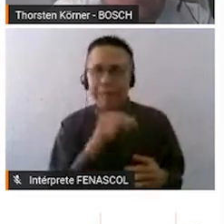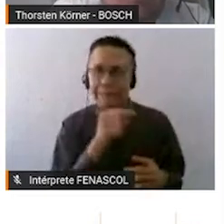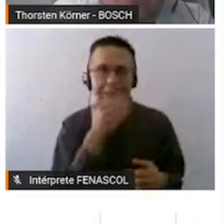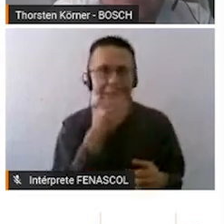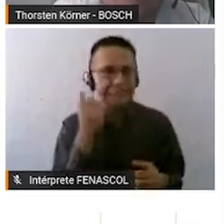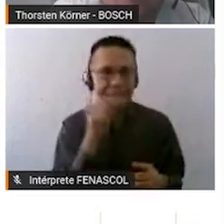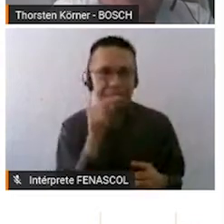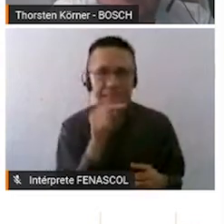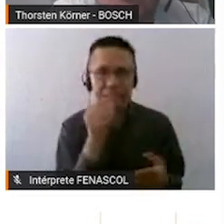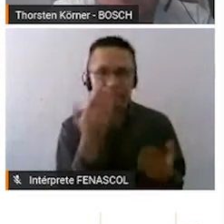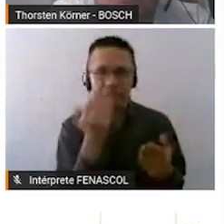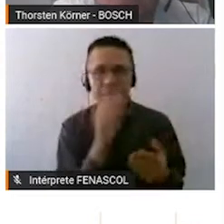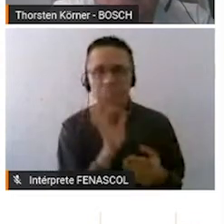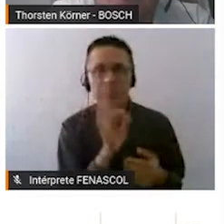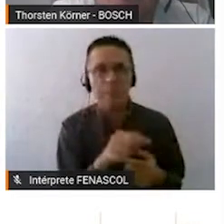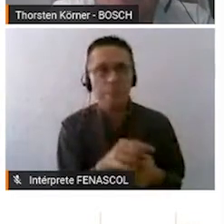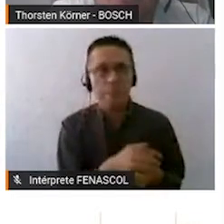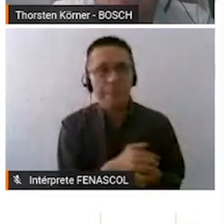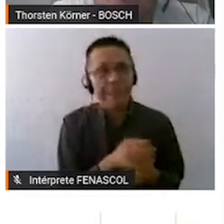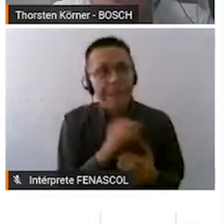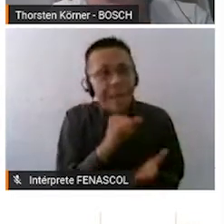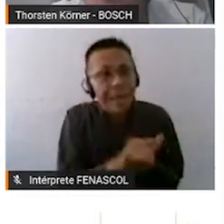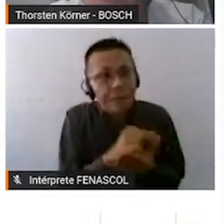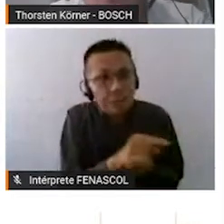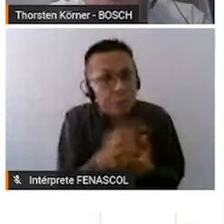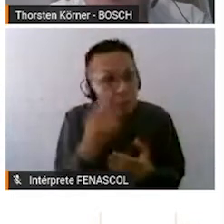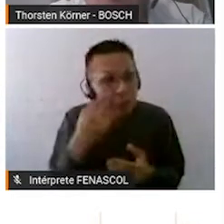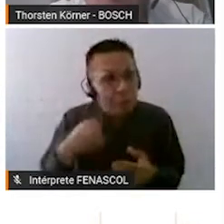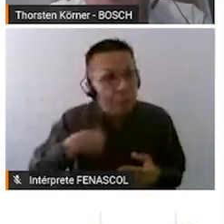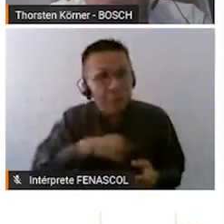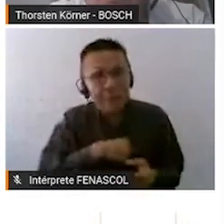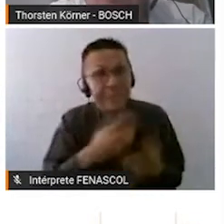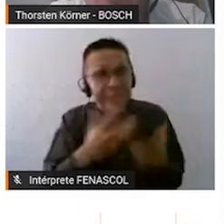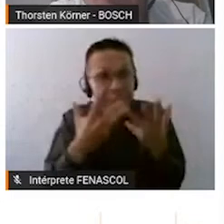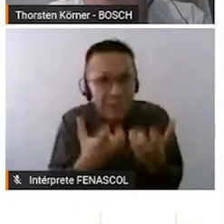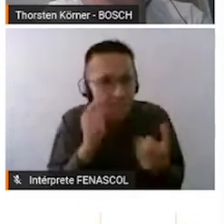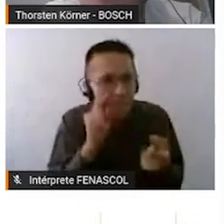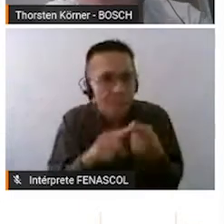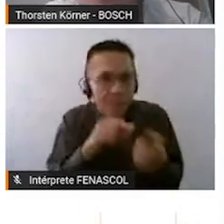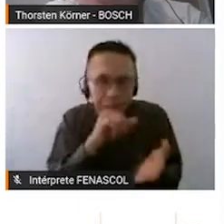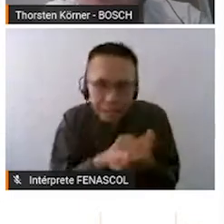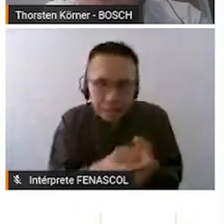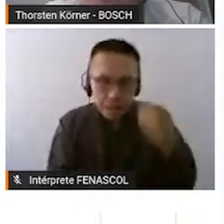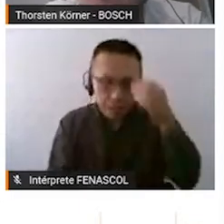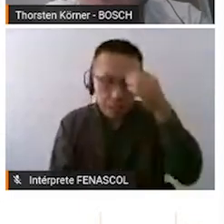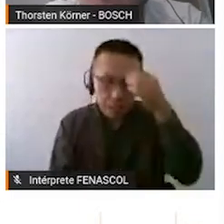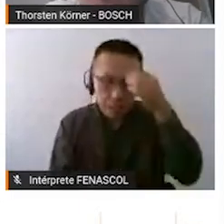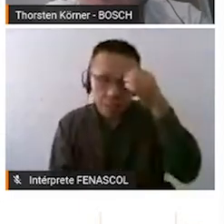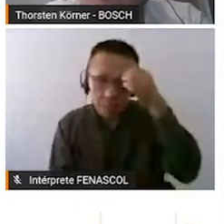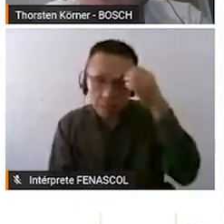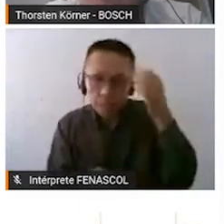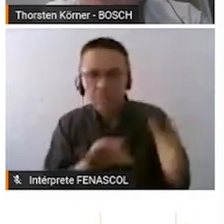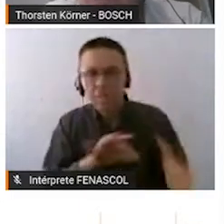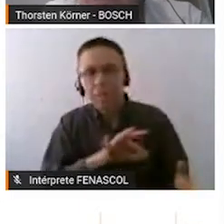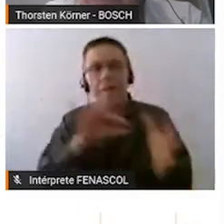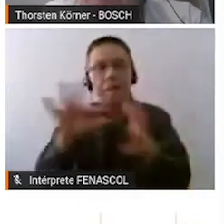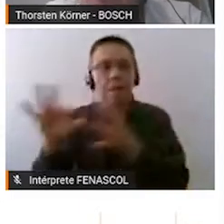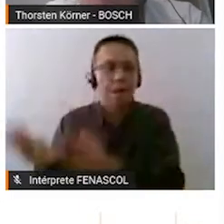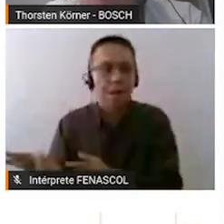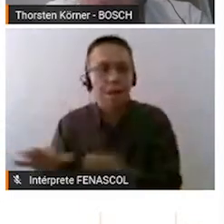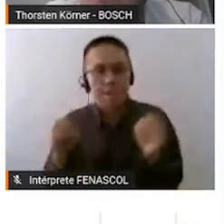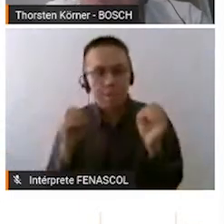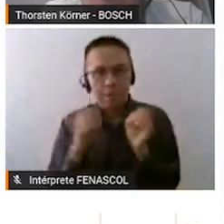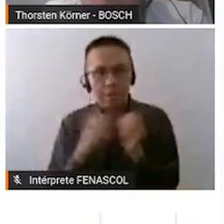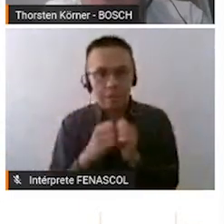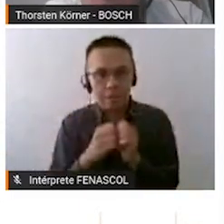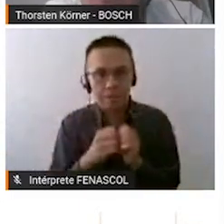momento quisiéramos llegar. Por el otro lado, tenemos una realidad. ¿Y qué